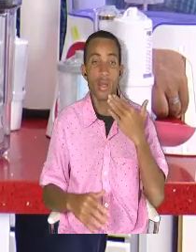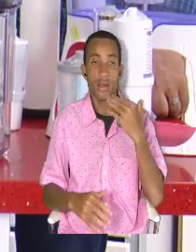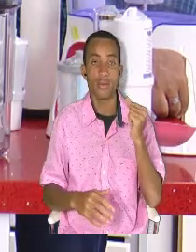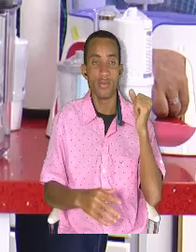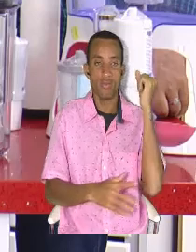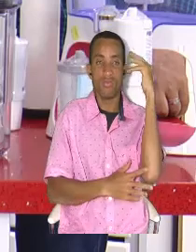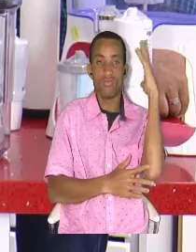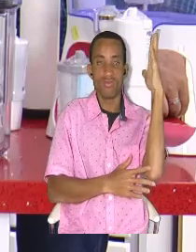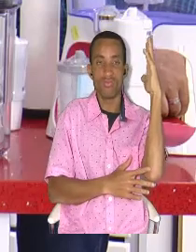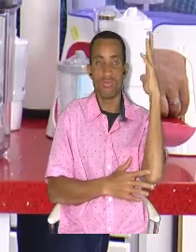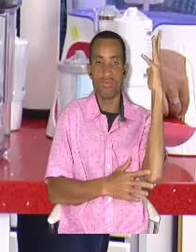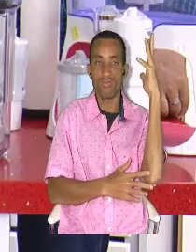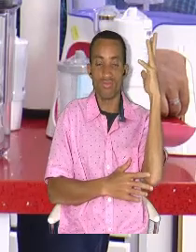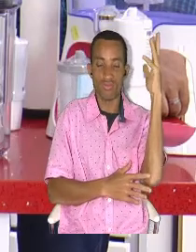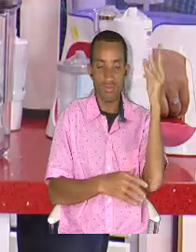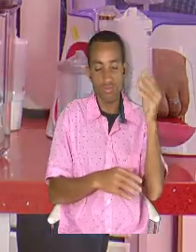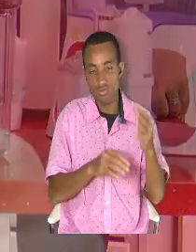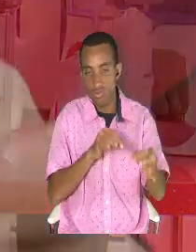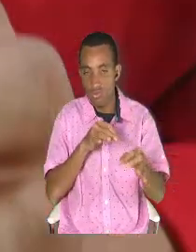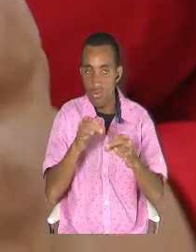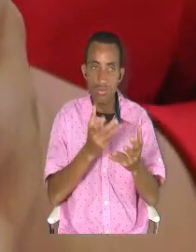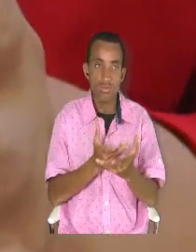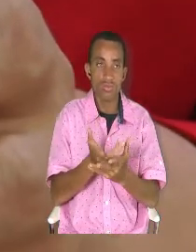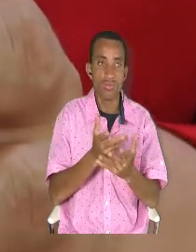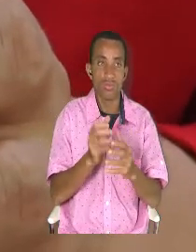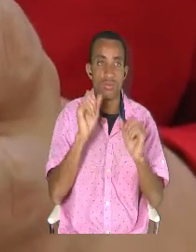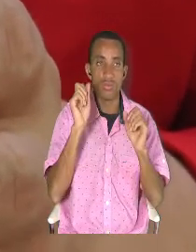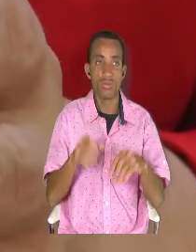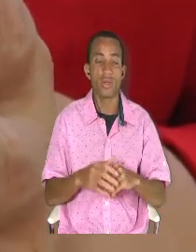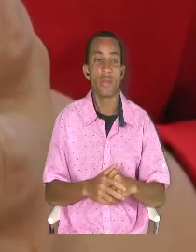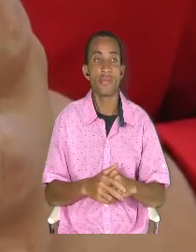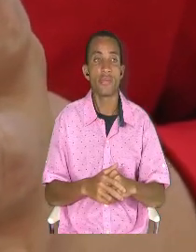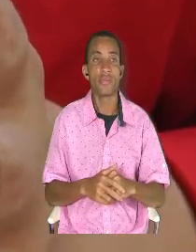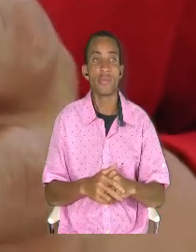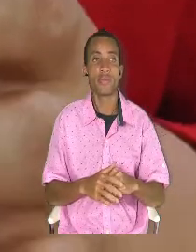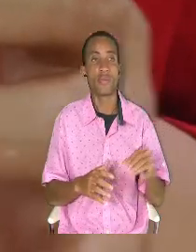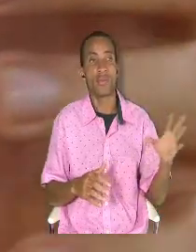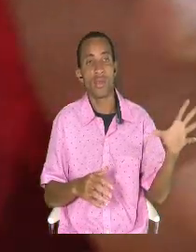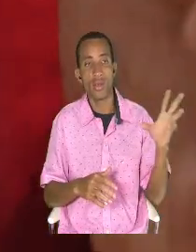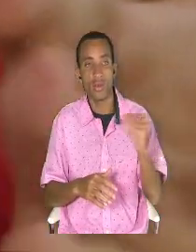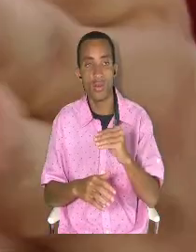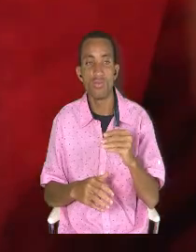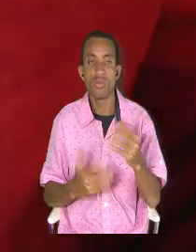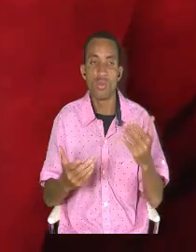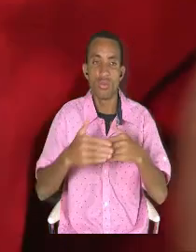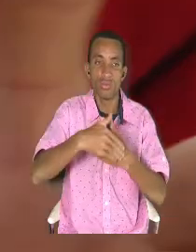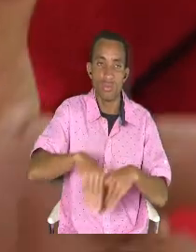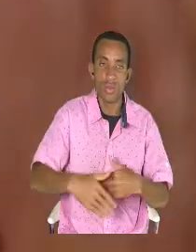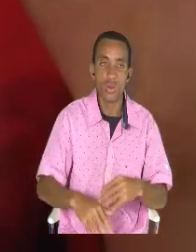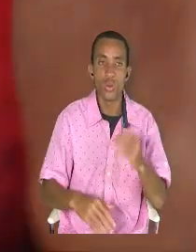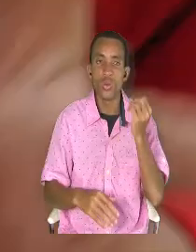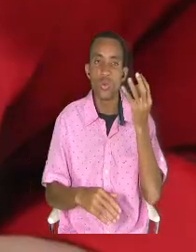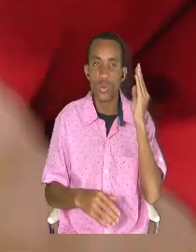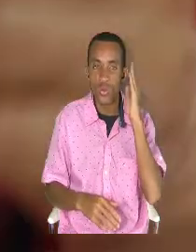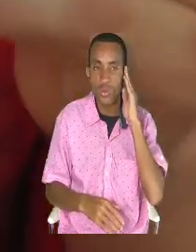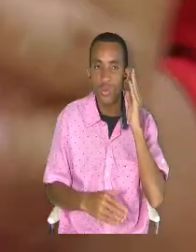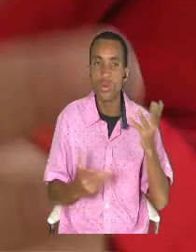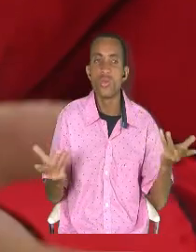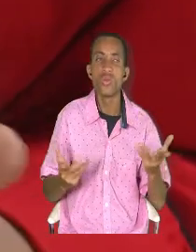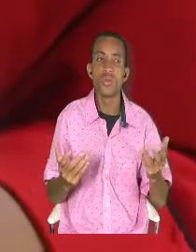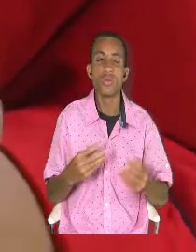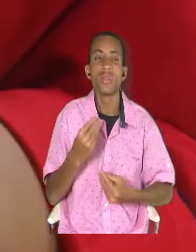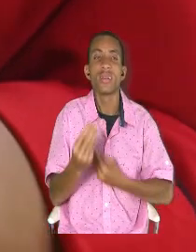superación, ¿sí? Entonces, si me pueden marcar, ahí van a encontrar todos los datos, en pantalla van a salir todos los datos, dónde pueden llamar, cómo